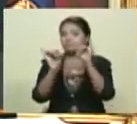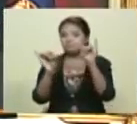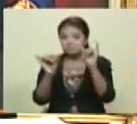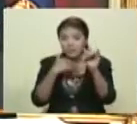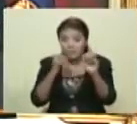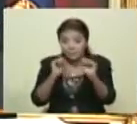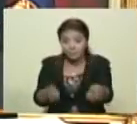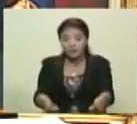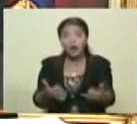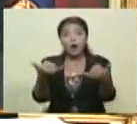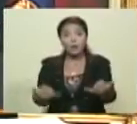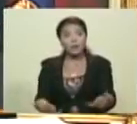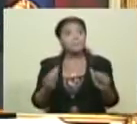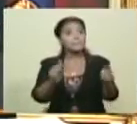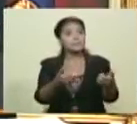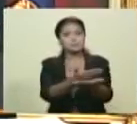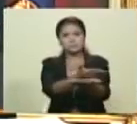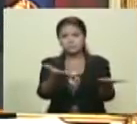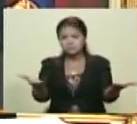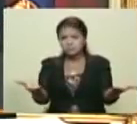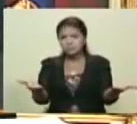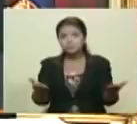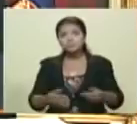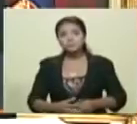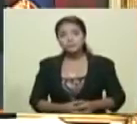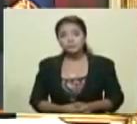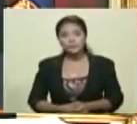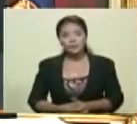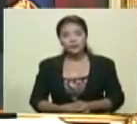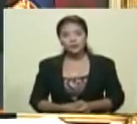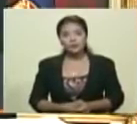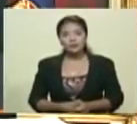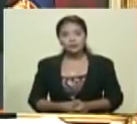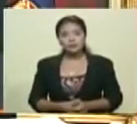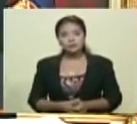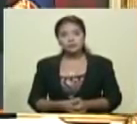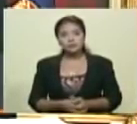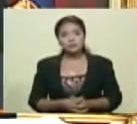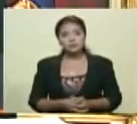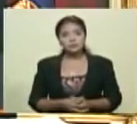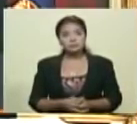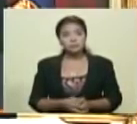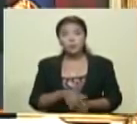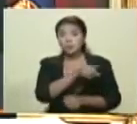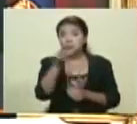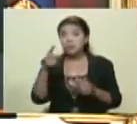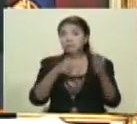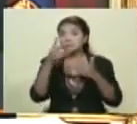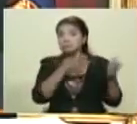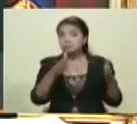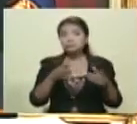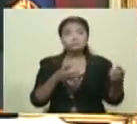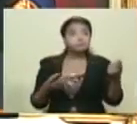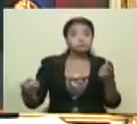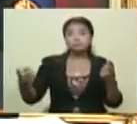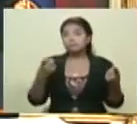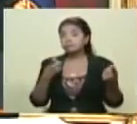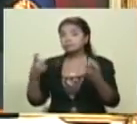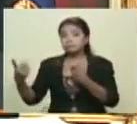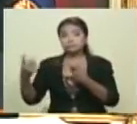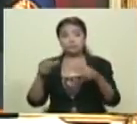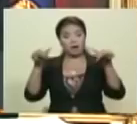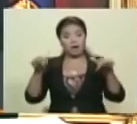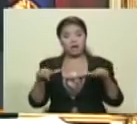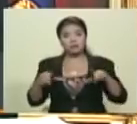para darle paso a la dinámica que han establecido de interacción entre este